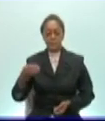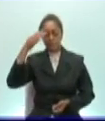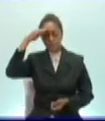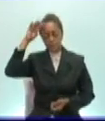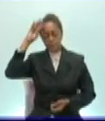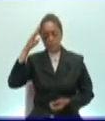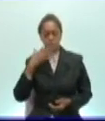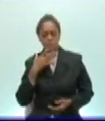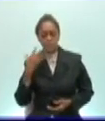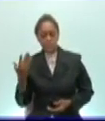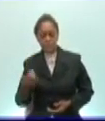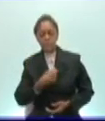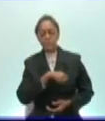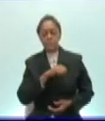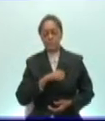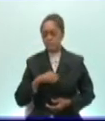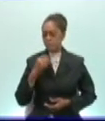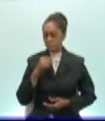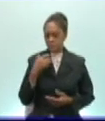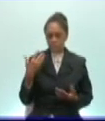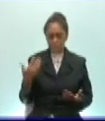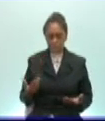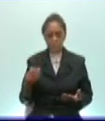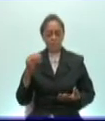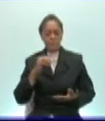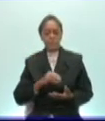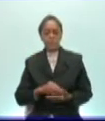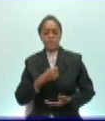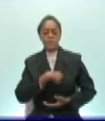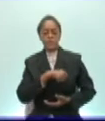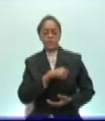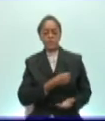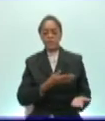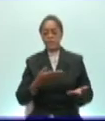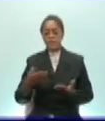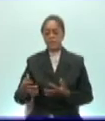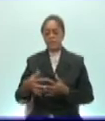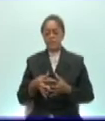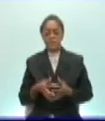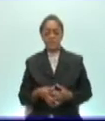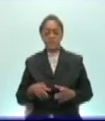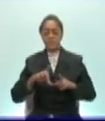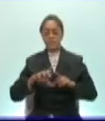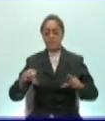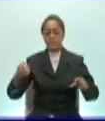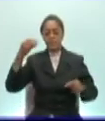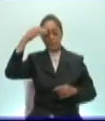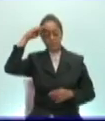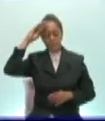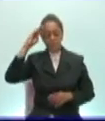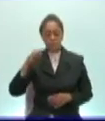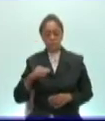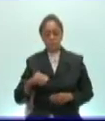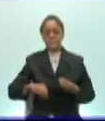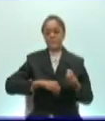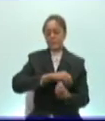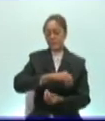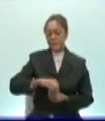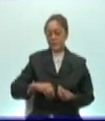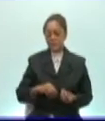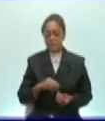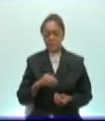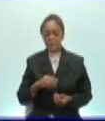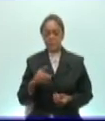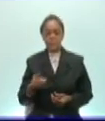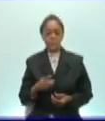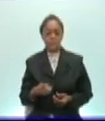España. Pero ¿a qué precio? Donde España le cede a Estados Unidos la isla de Cuba. Cambiamos de metrópoli. El Tratado de París